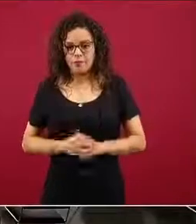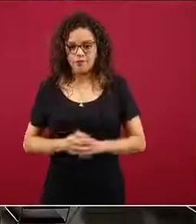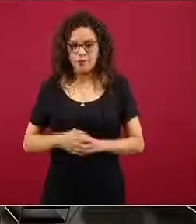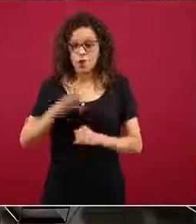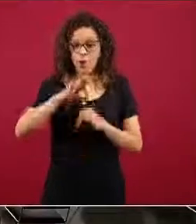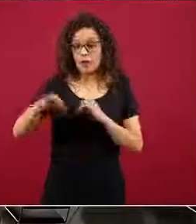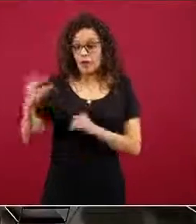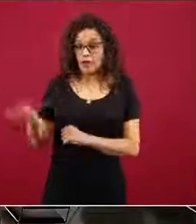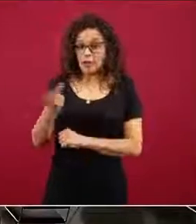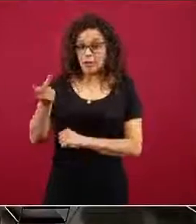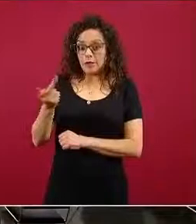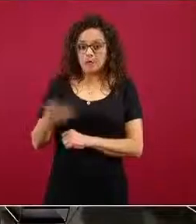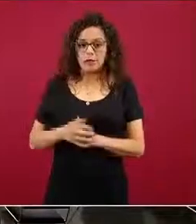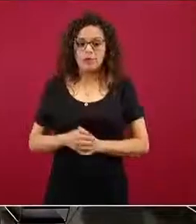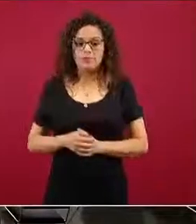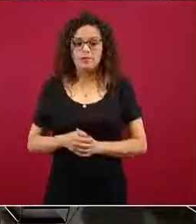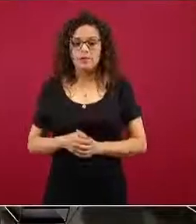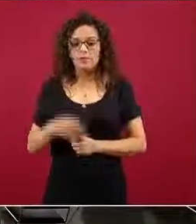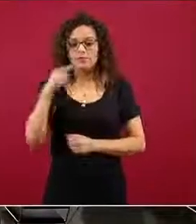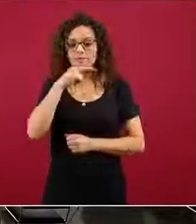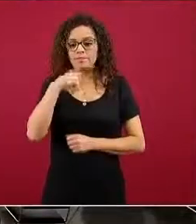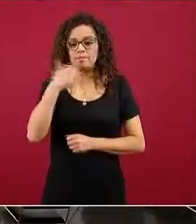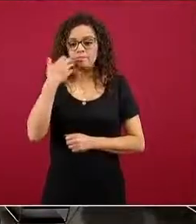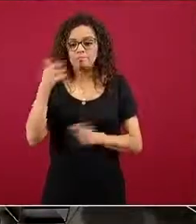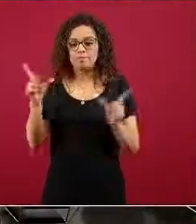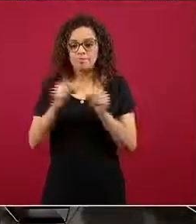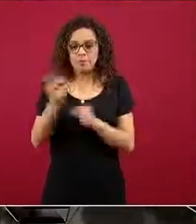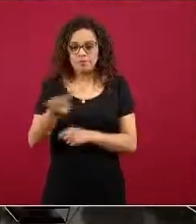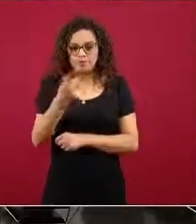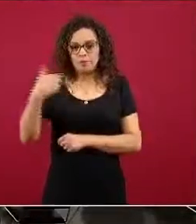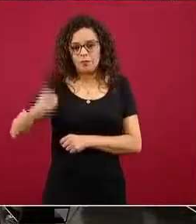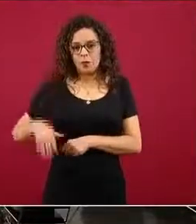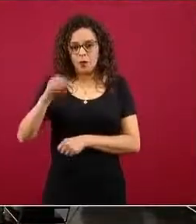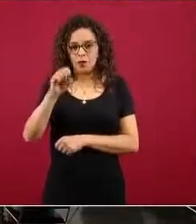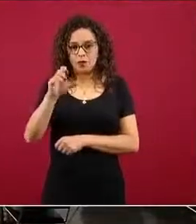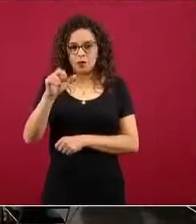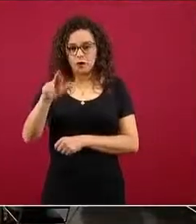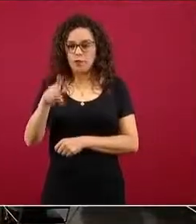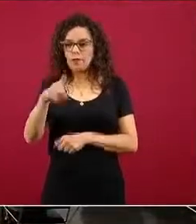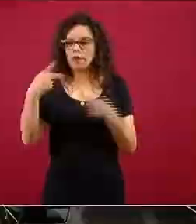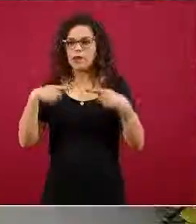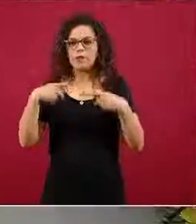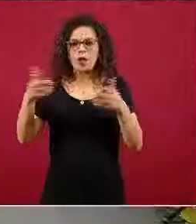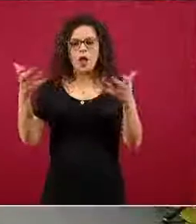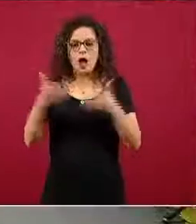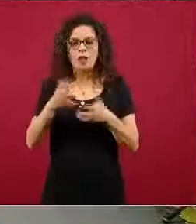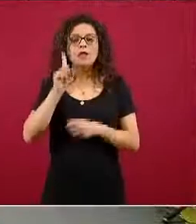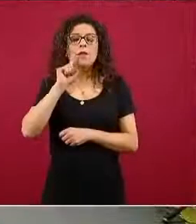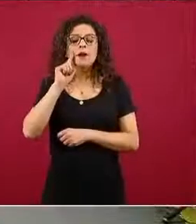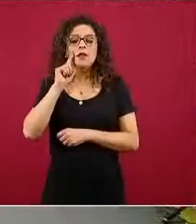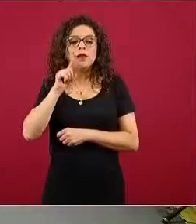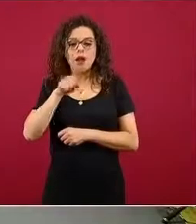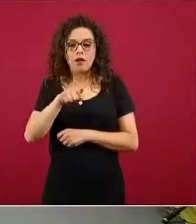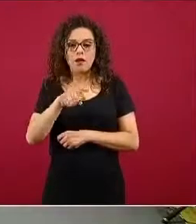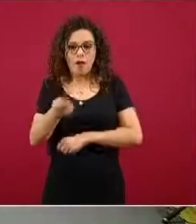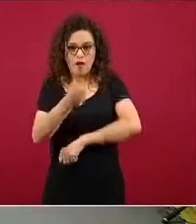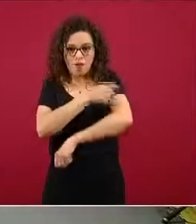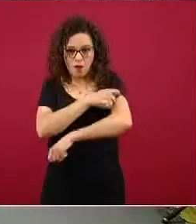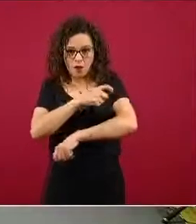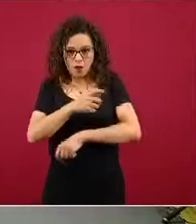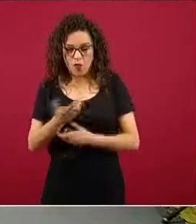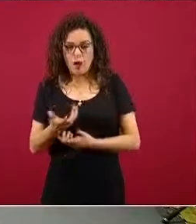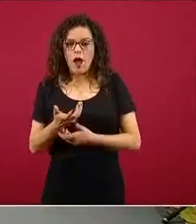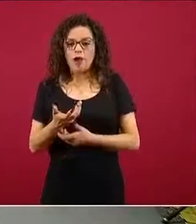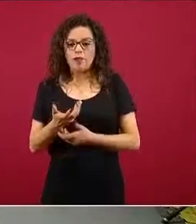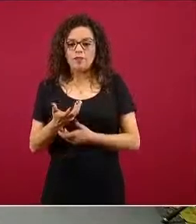regalar 2 minutos. Oscar, en Red Digital. Mi pregunta sería, ¿cómo el personal que va a vacunar el día de mañana, cómo va a estar la